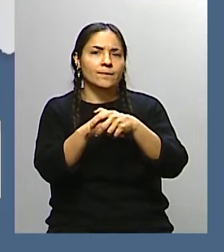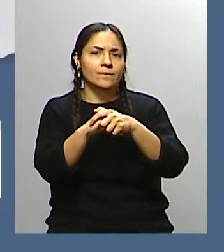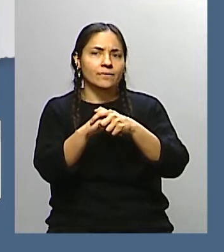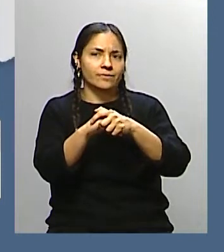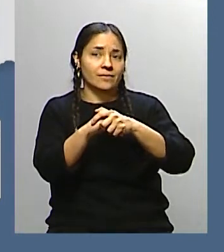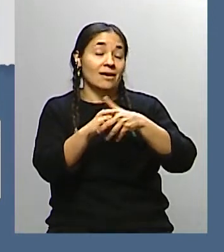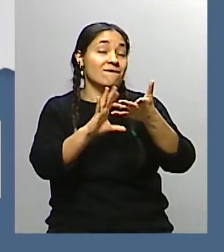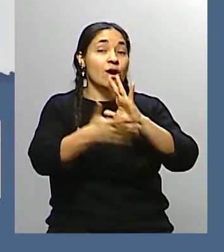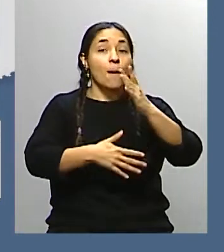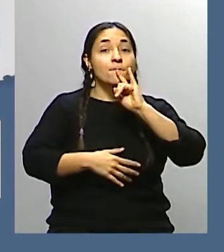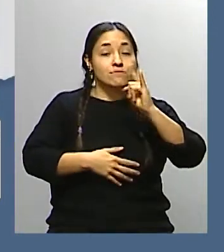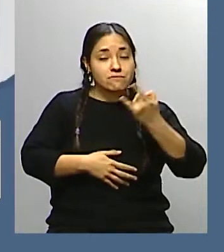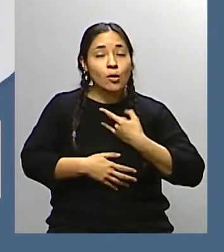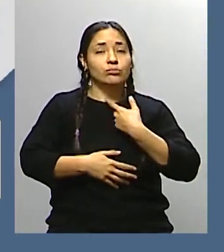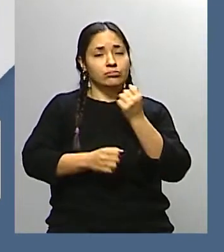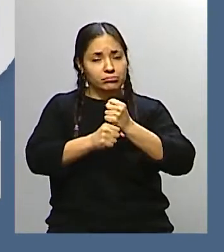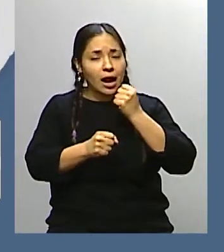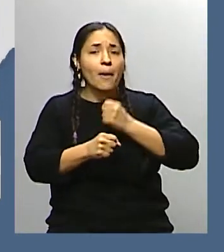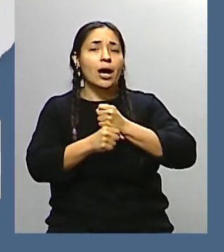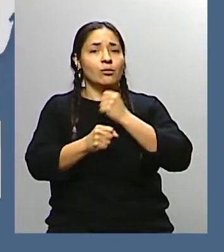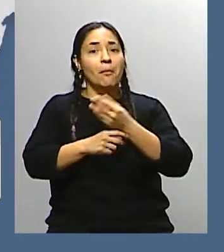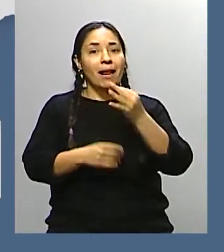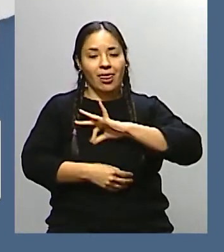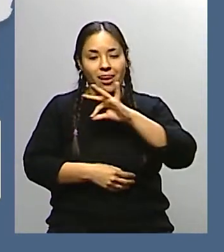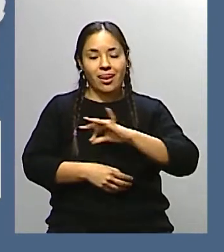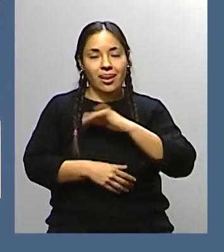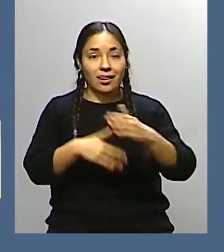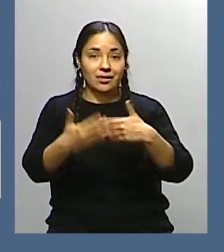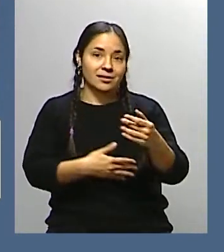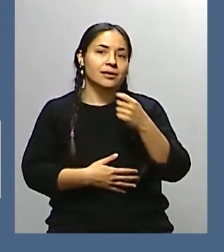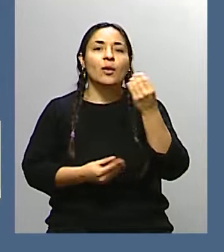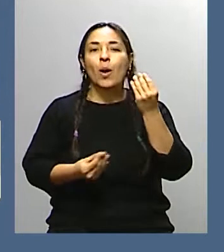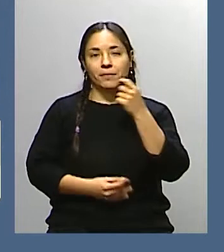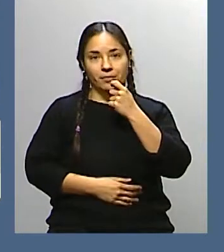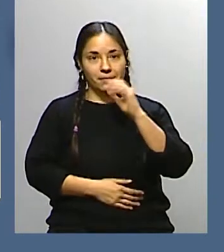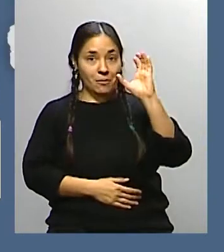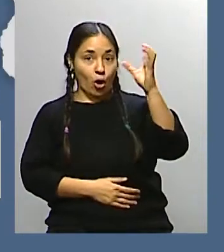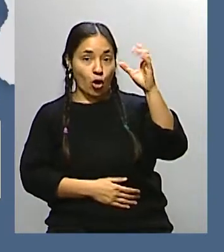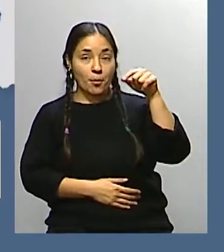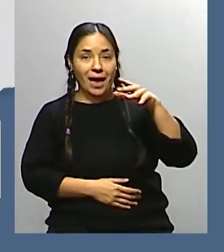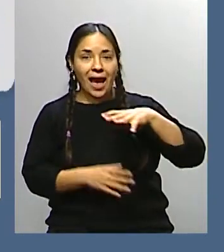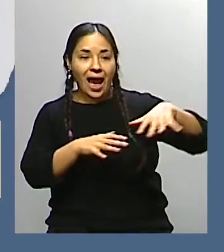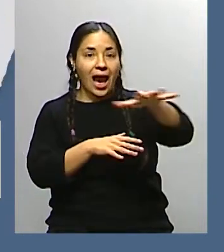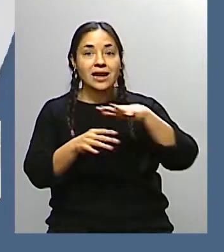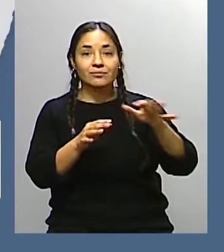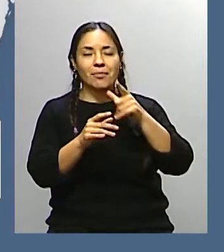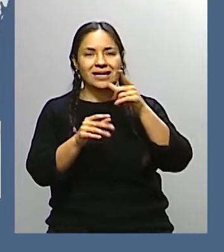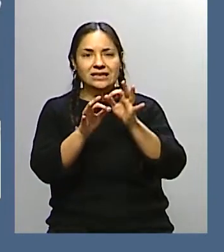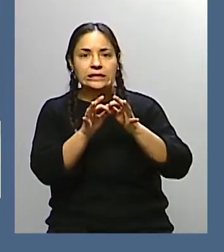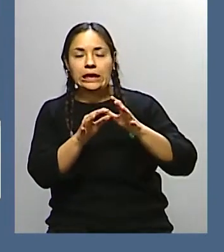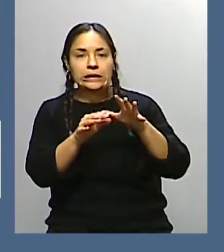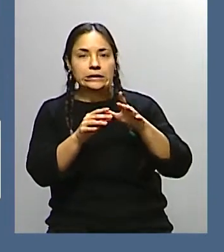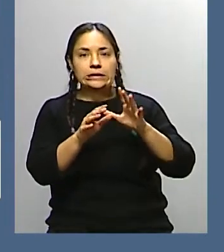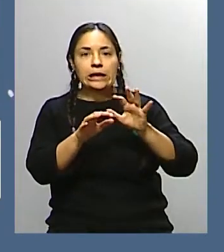ingresos económicos para subsistir. ¿Cuál es el problema? En países como Colombia, muchas de estas áreas están aisladas y lo que